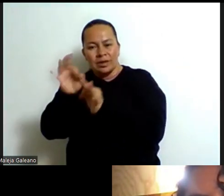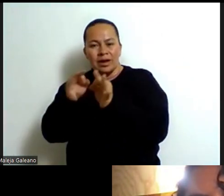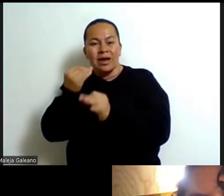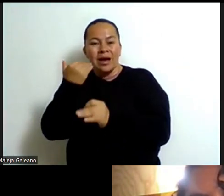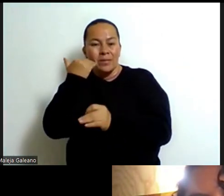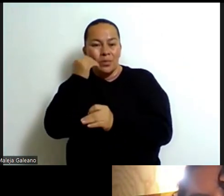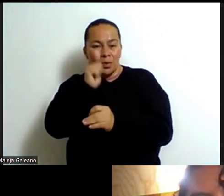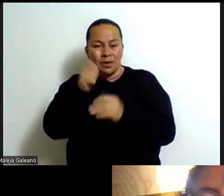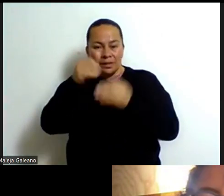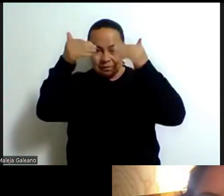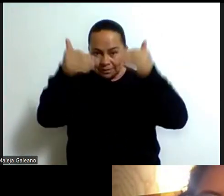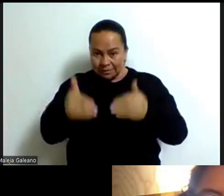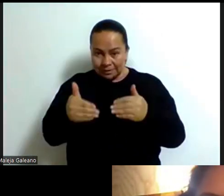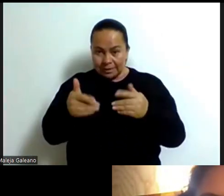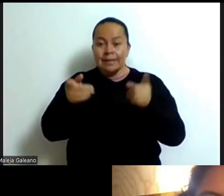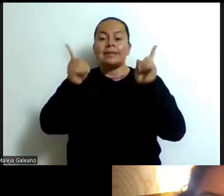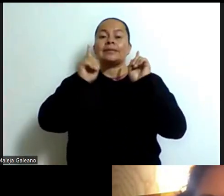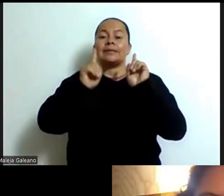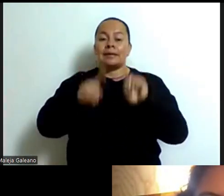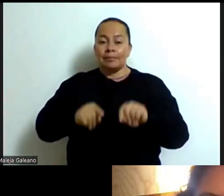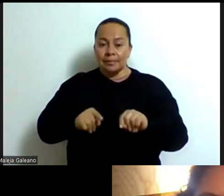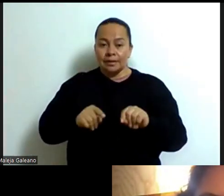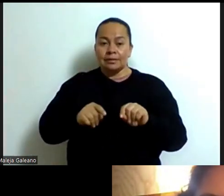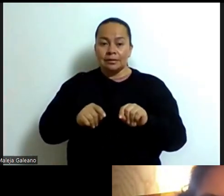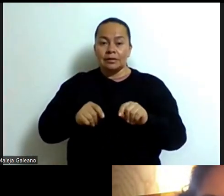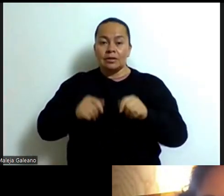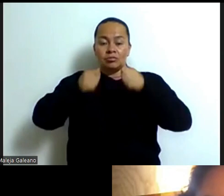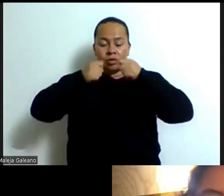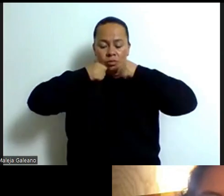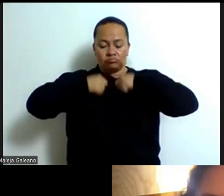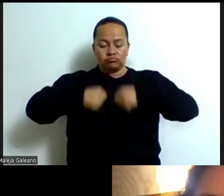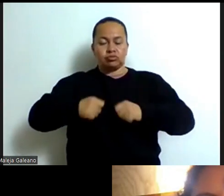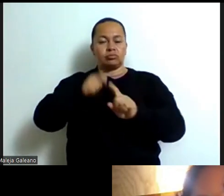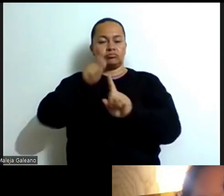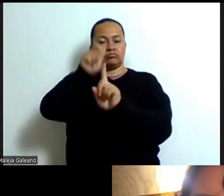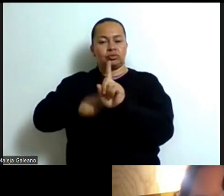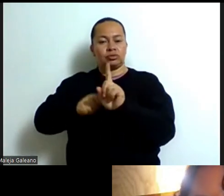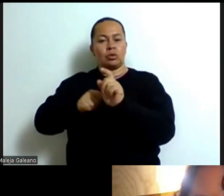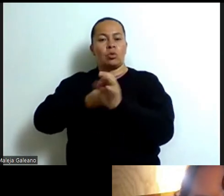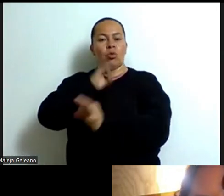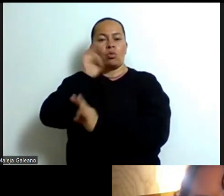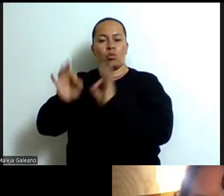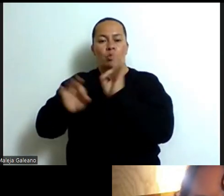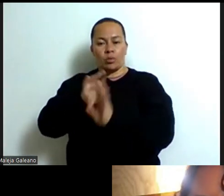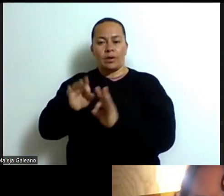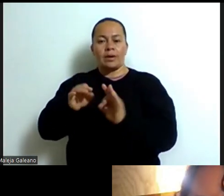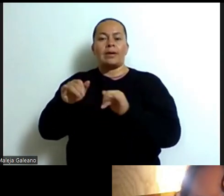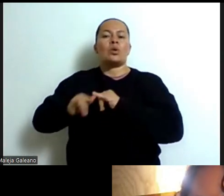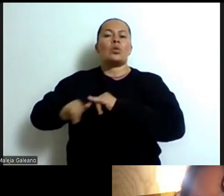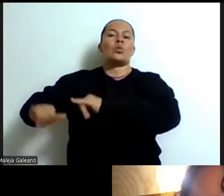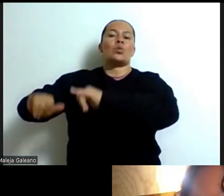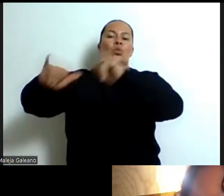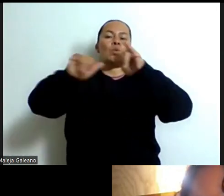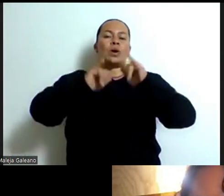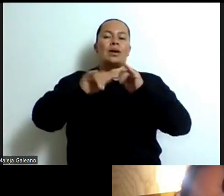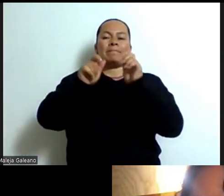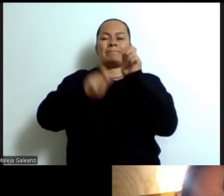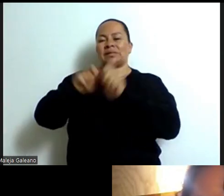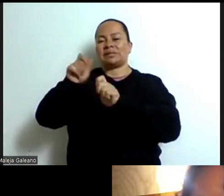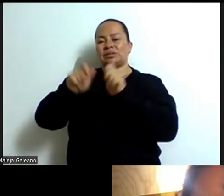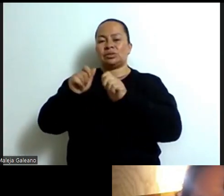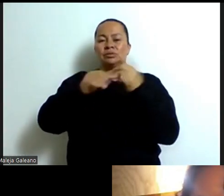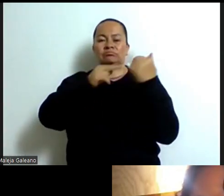discapacidad también que ejercen un rol de cuidado y que igualmente la persona que lo recibe pues es